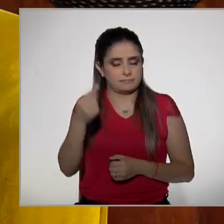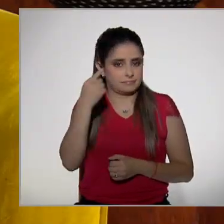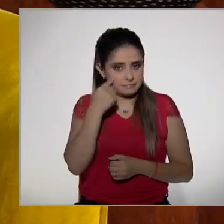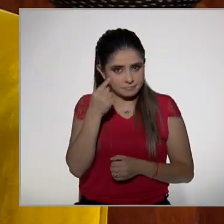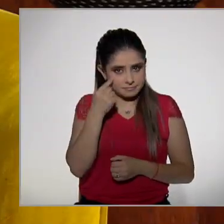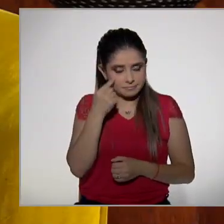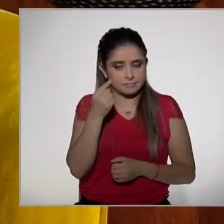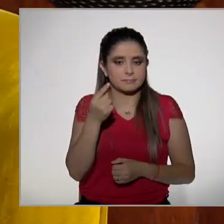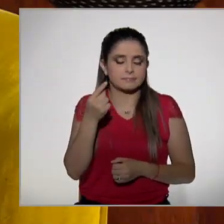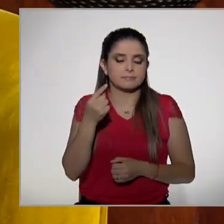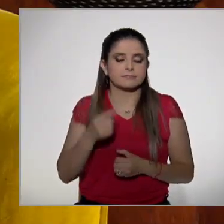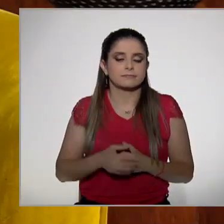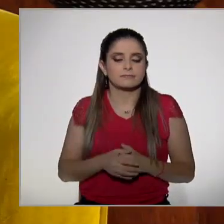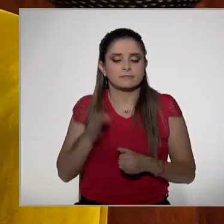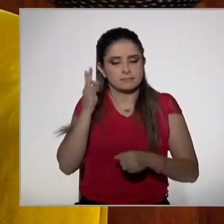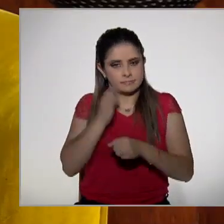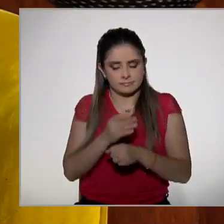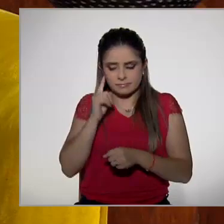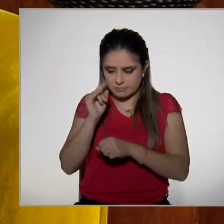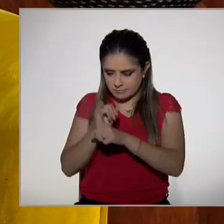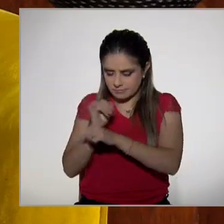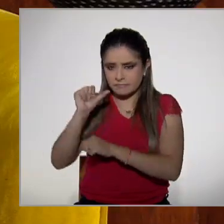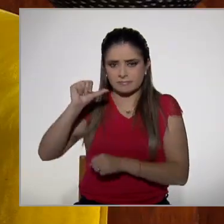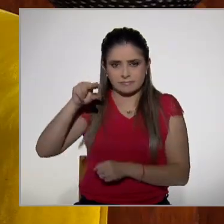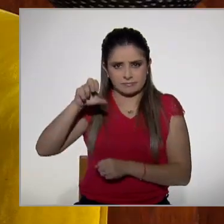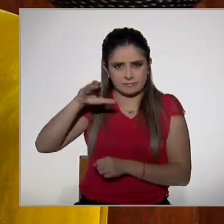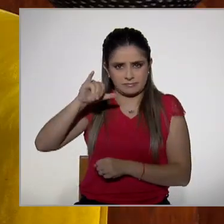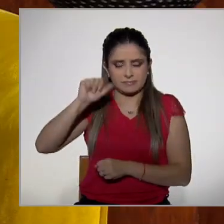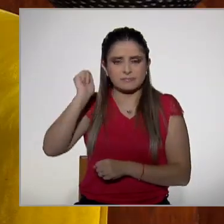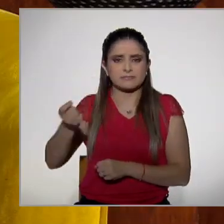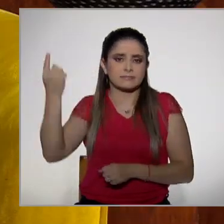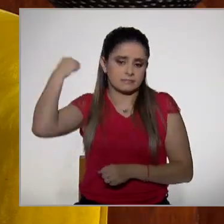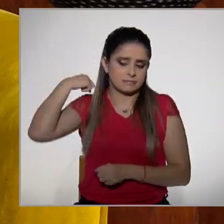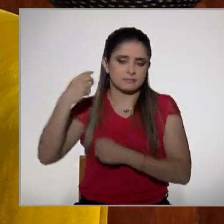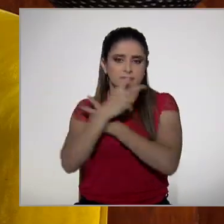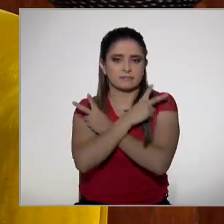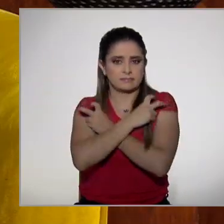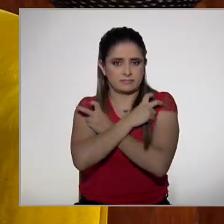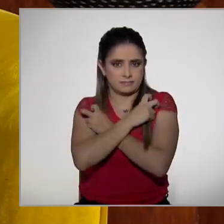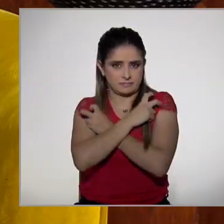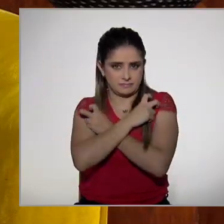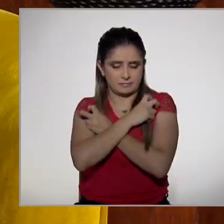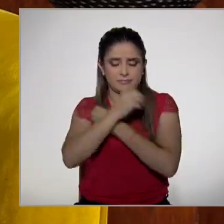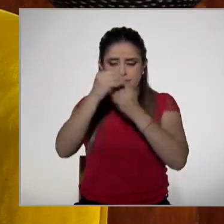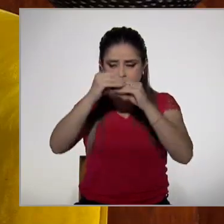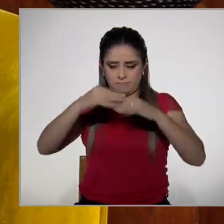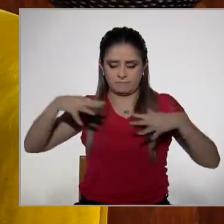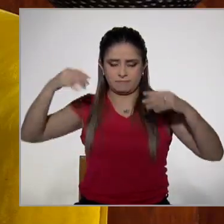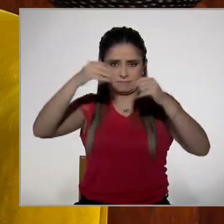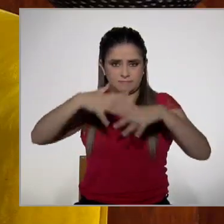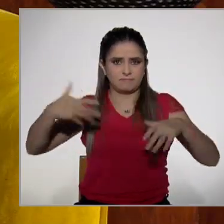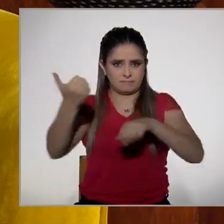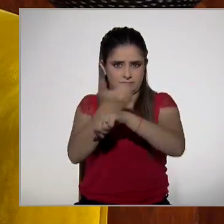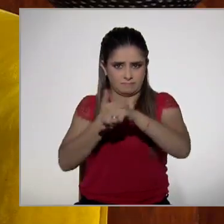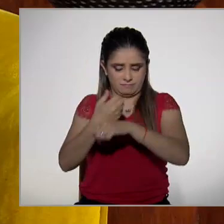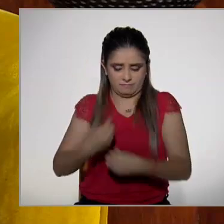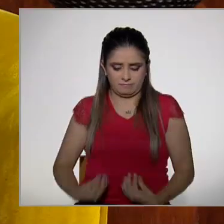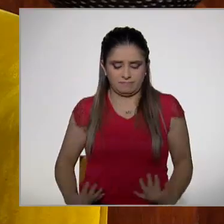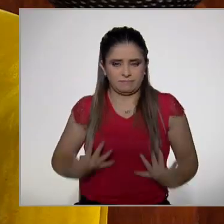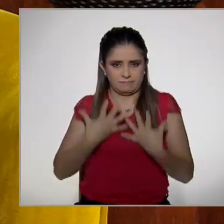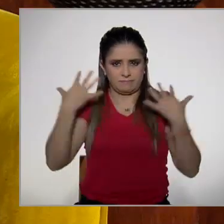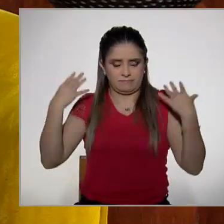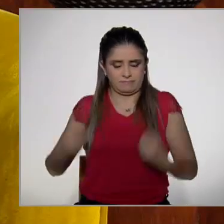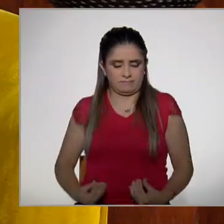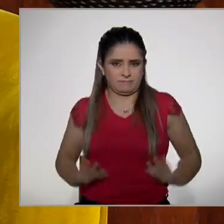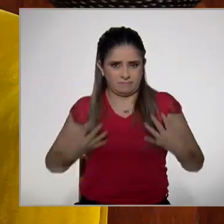una forma de estudiar la anemia es cuando la médula ósea es el problema es decir la fábrica de la sangre es el problema que son de las de las causas que ya